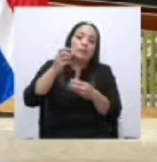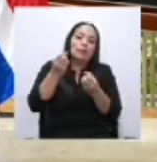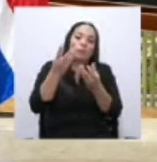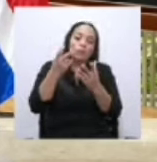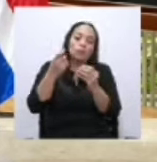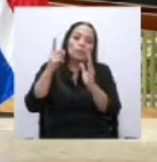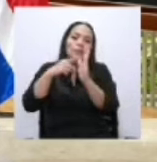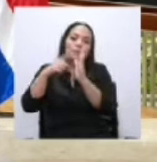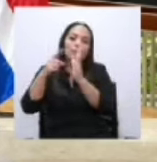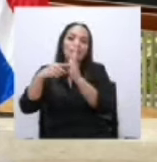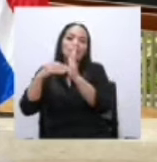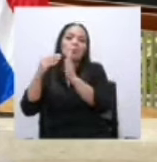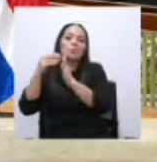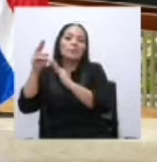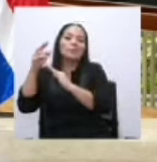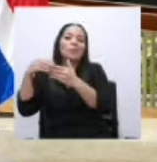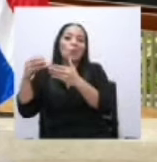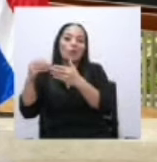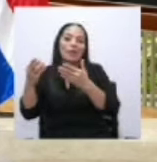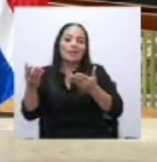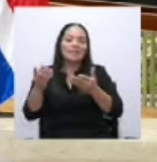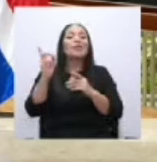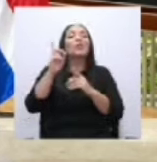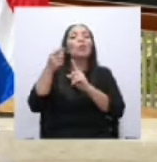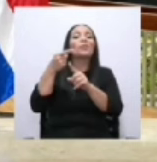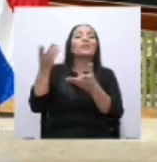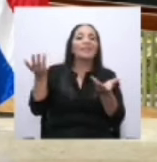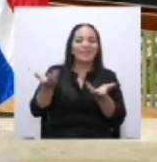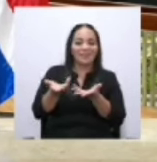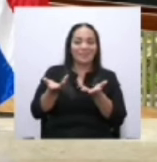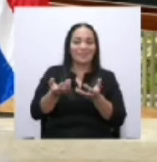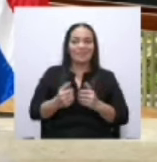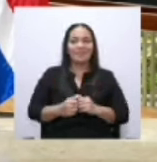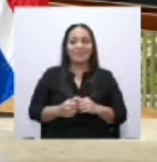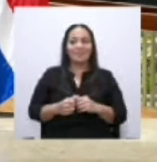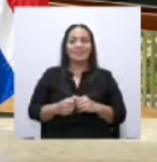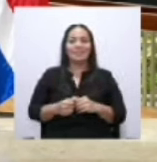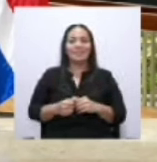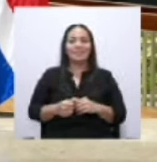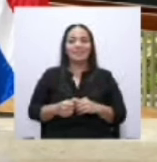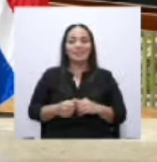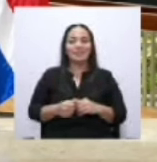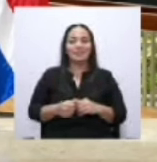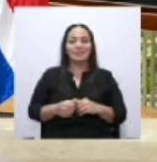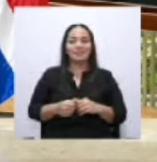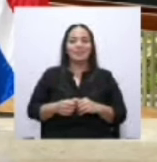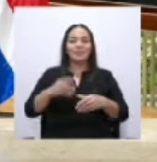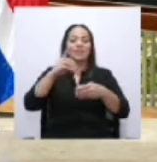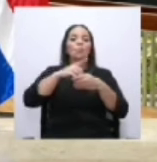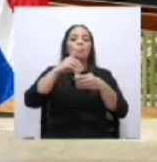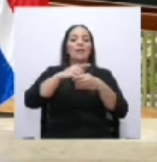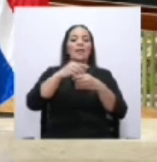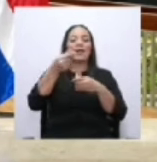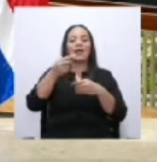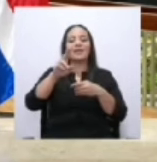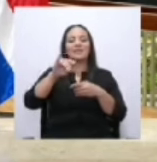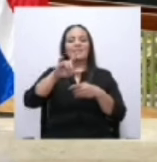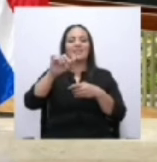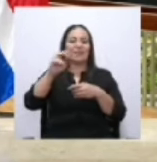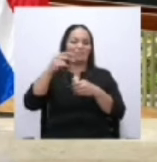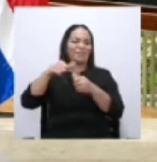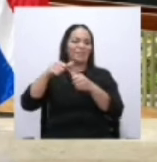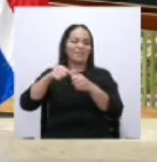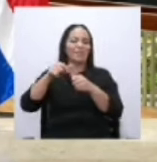de dólares, ¿de dónde los vamos a sacar? Y la diputada Guillén, yo creo que es que se hace,